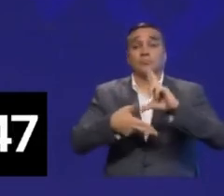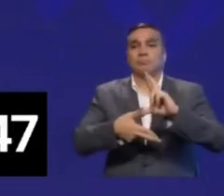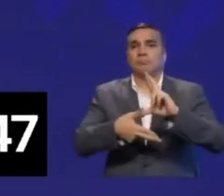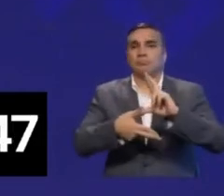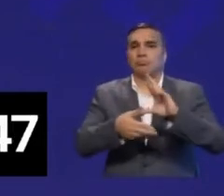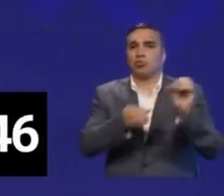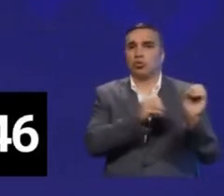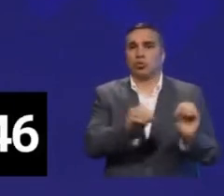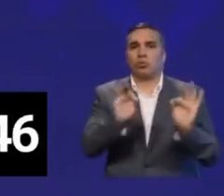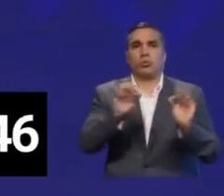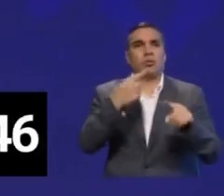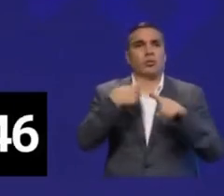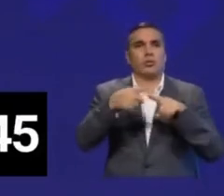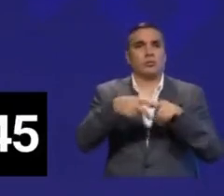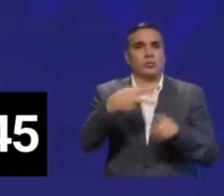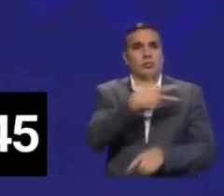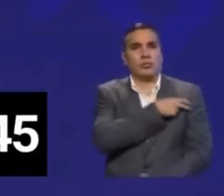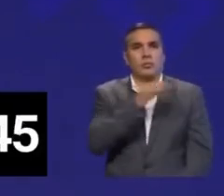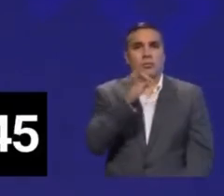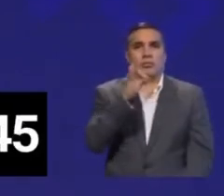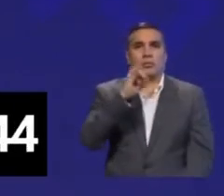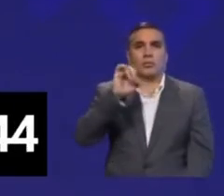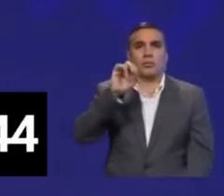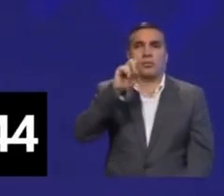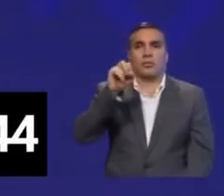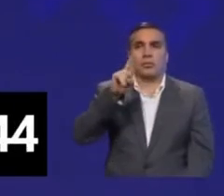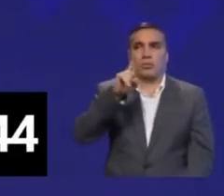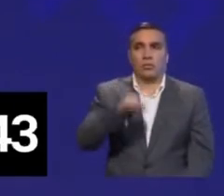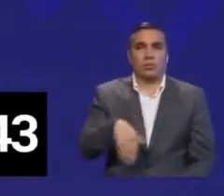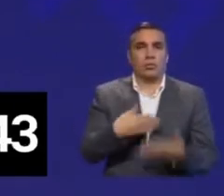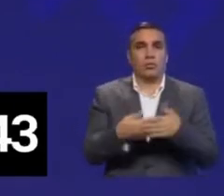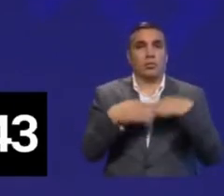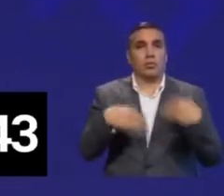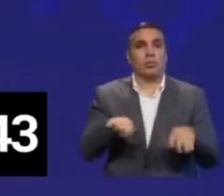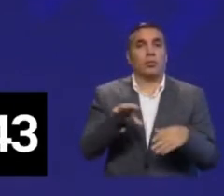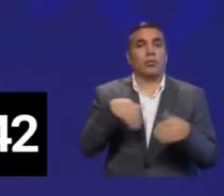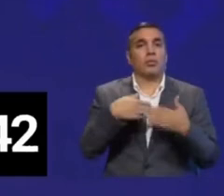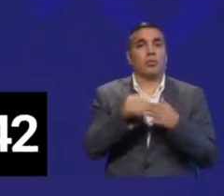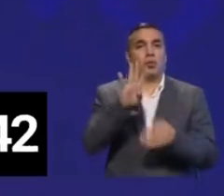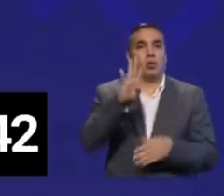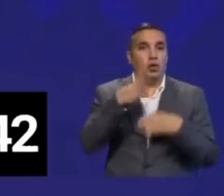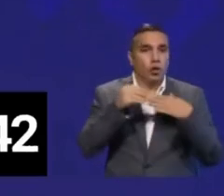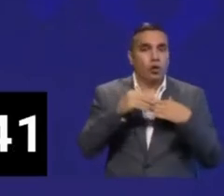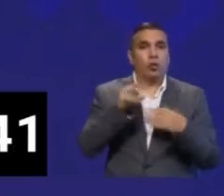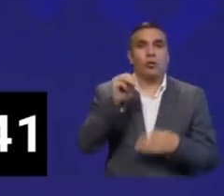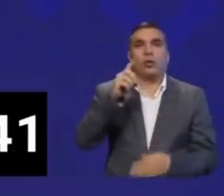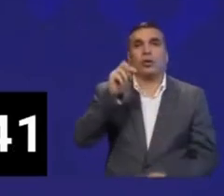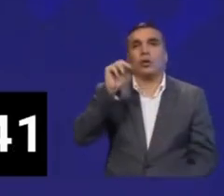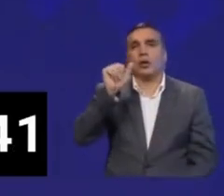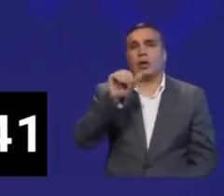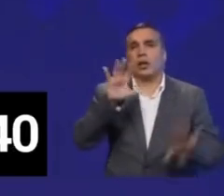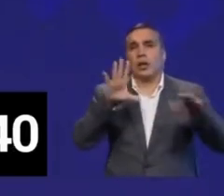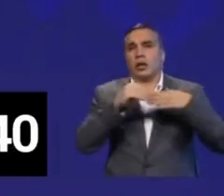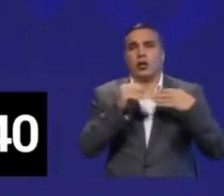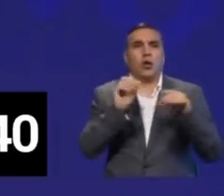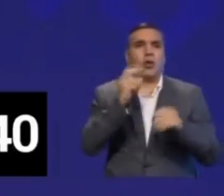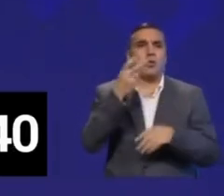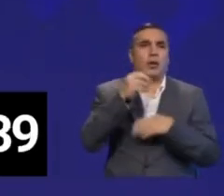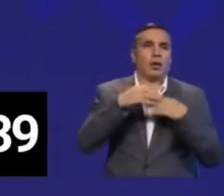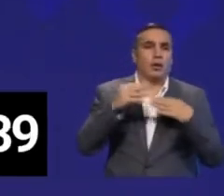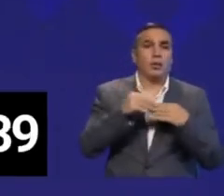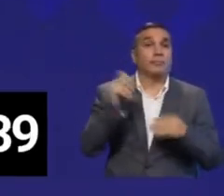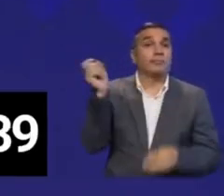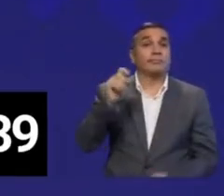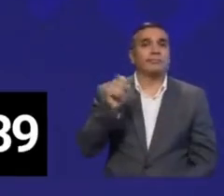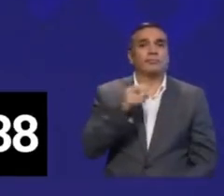diversas vacunas, la Pfizer que está a $20 más o menos, la AstraZeneca alrededor de $4, la Moderna entre $10 y $20. Se